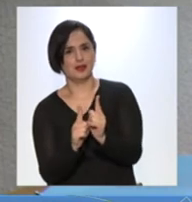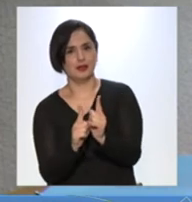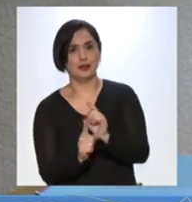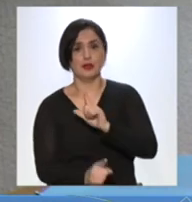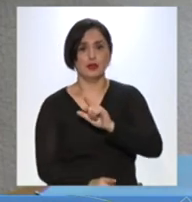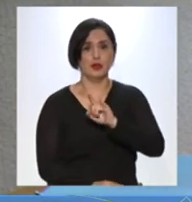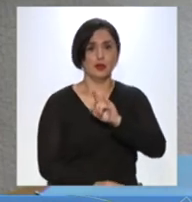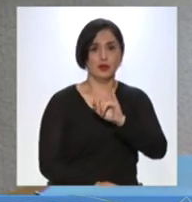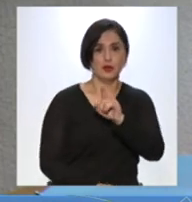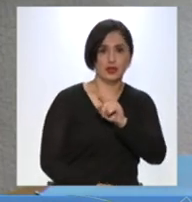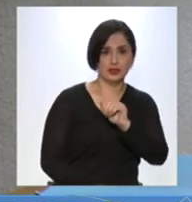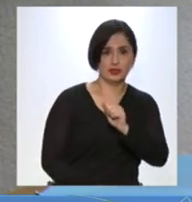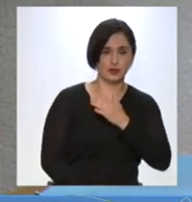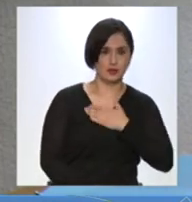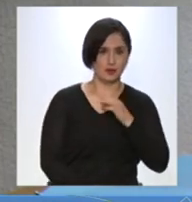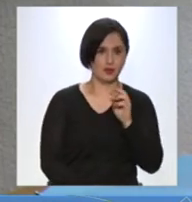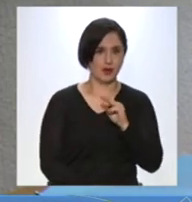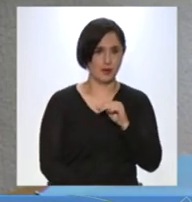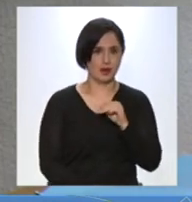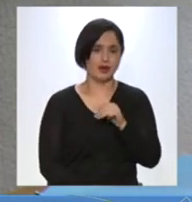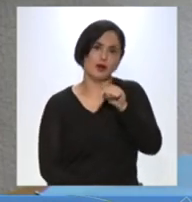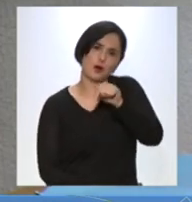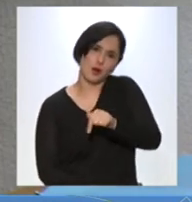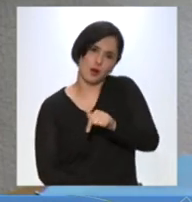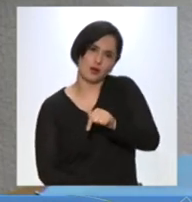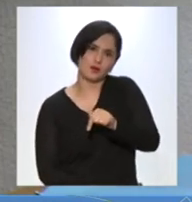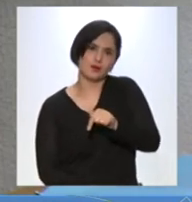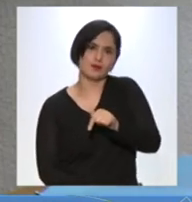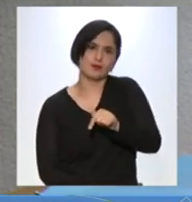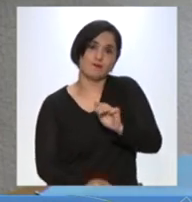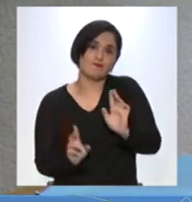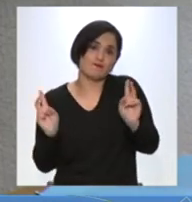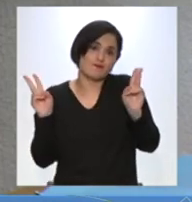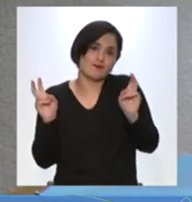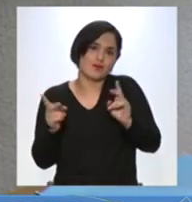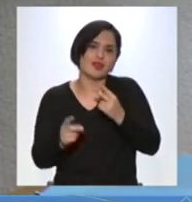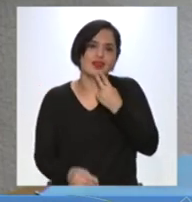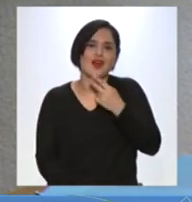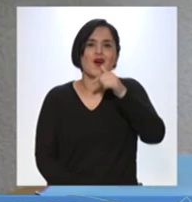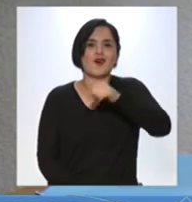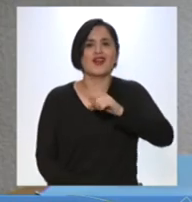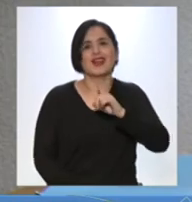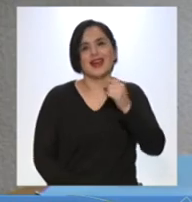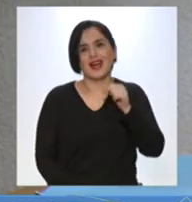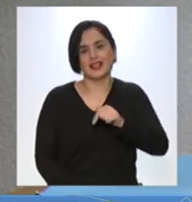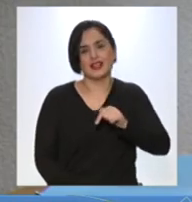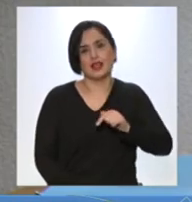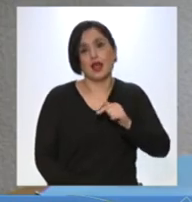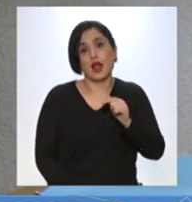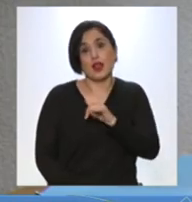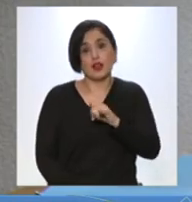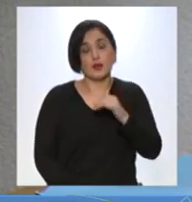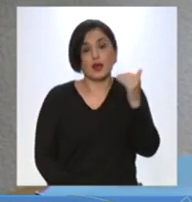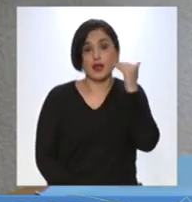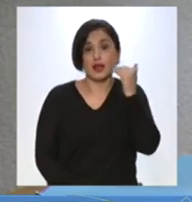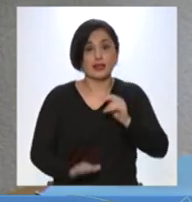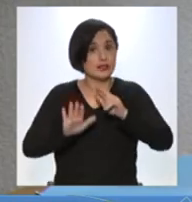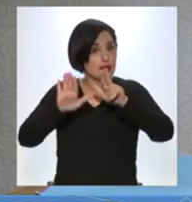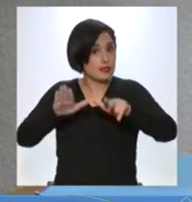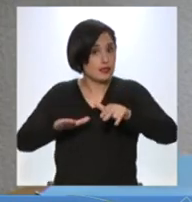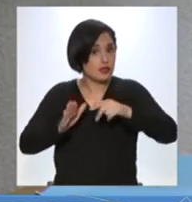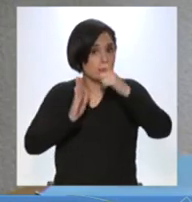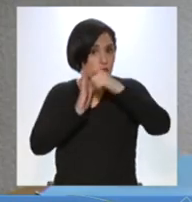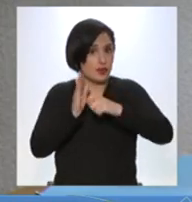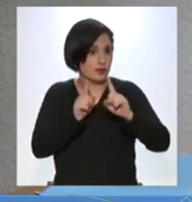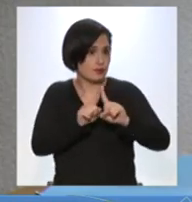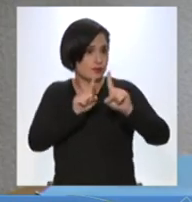Luisa, mi madre, hoy, por los designios de la vida, está aquí conmigo después de casi 18 meses en que la pandemia nos